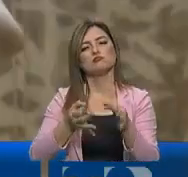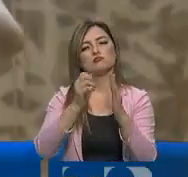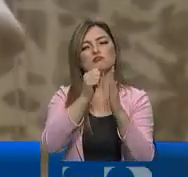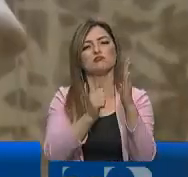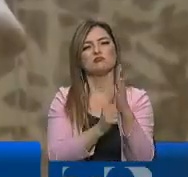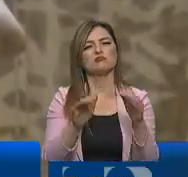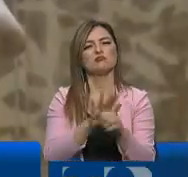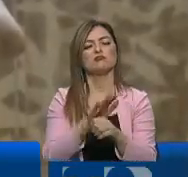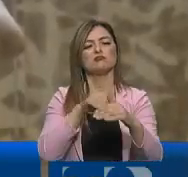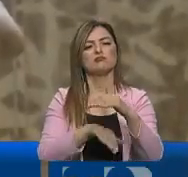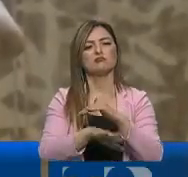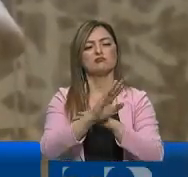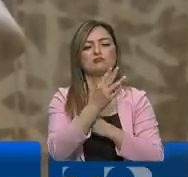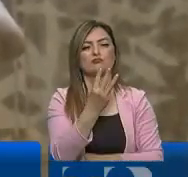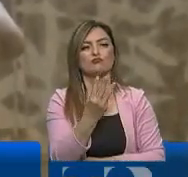completa, usted debe ingresar a